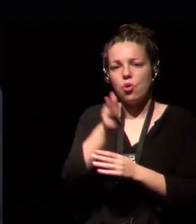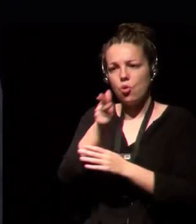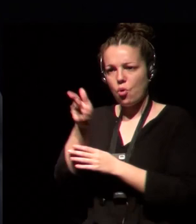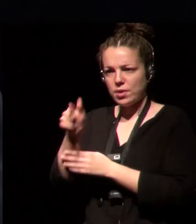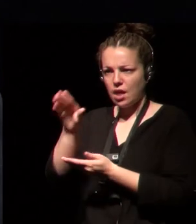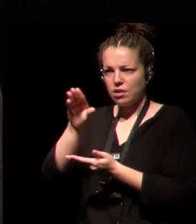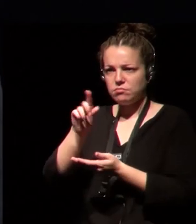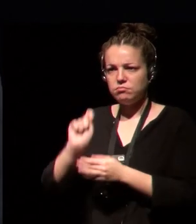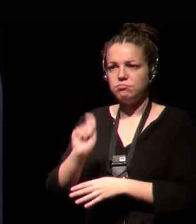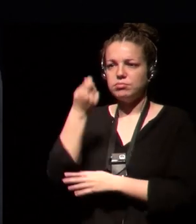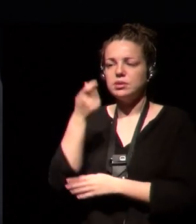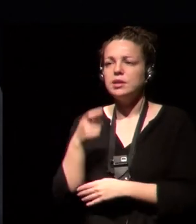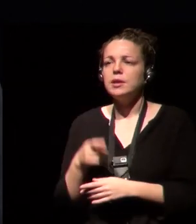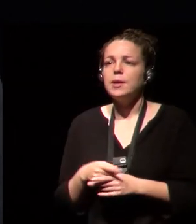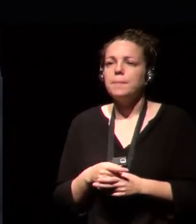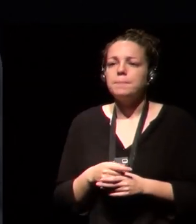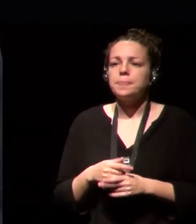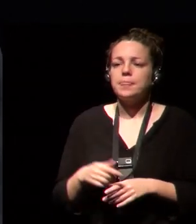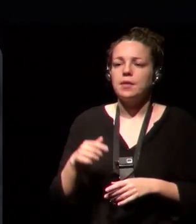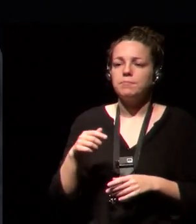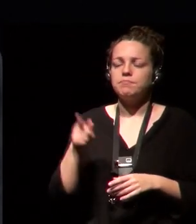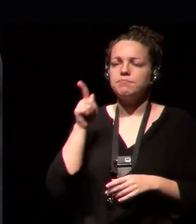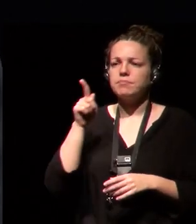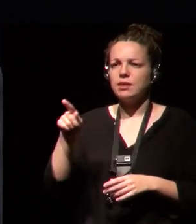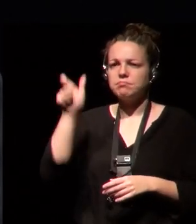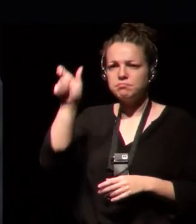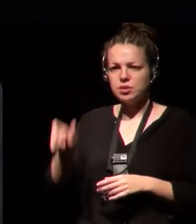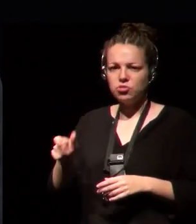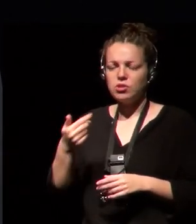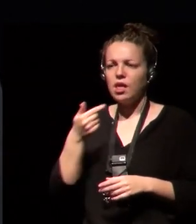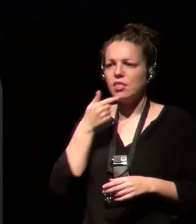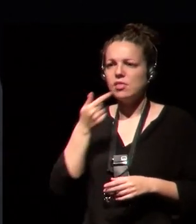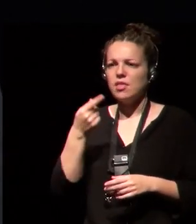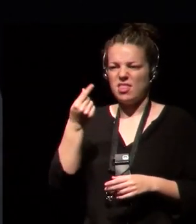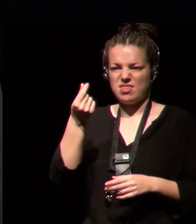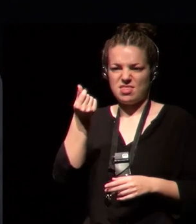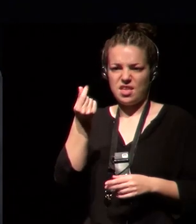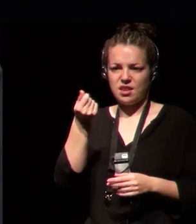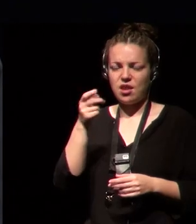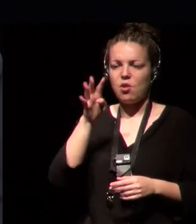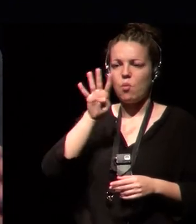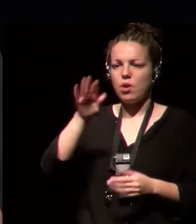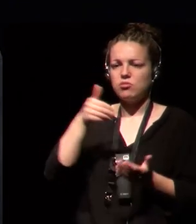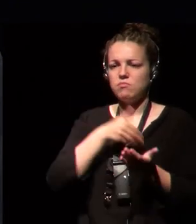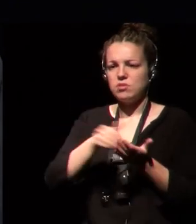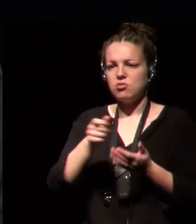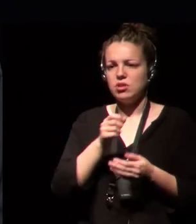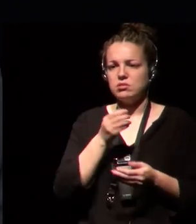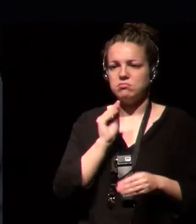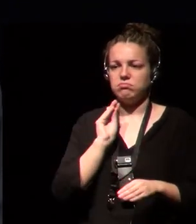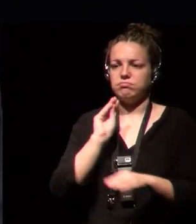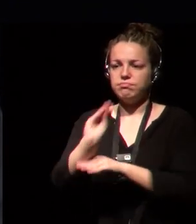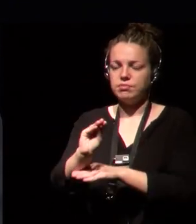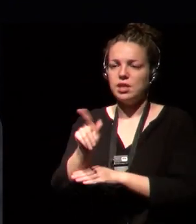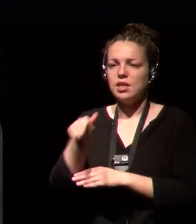bought the copyright, and we got it back. Y conseguimos recuperar esos derechos de autor. Those were the, en fin, estas the ways son in which those domains